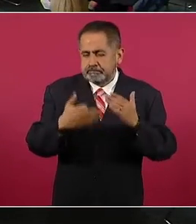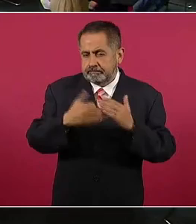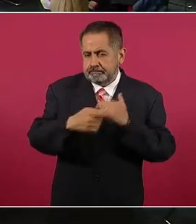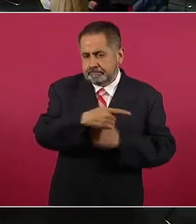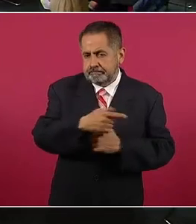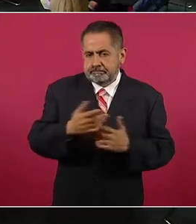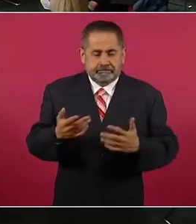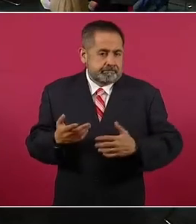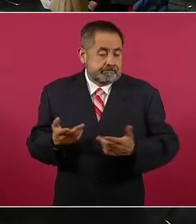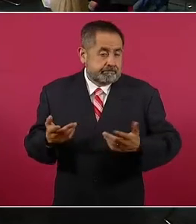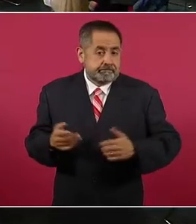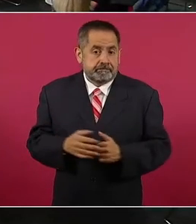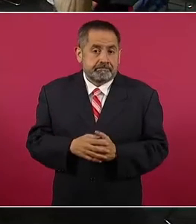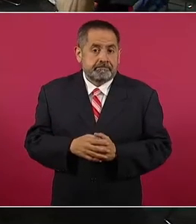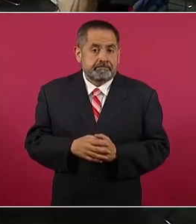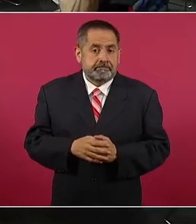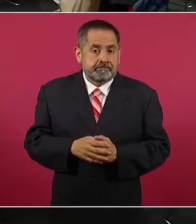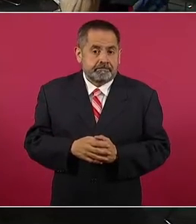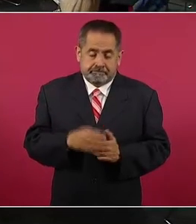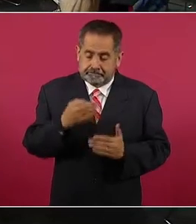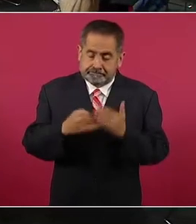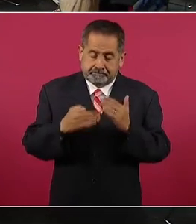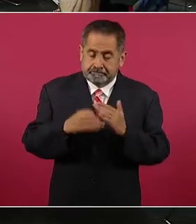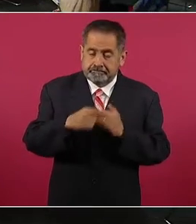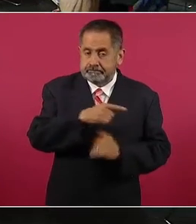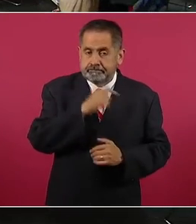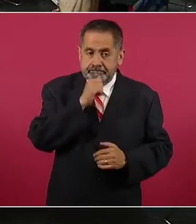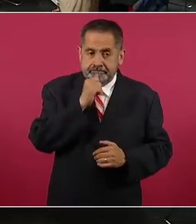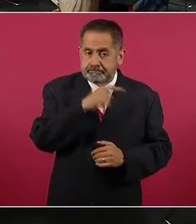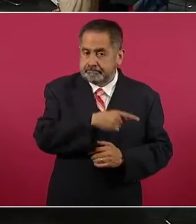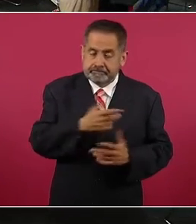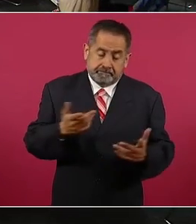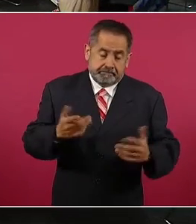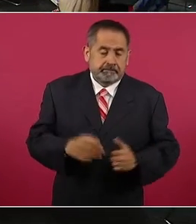con lo que sucede en otros países.